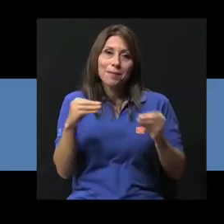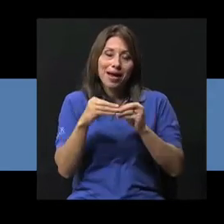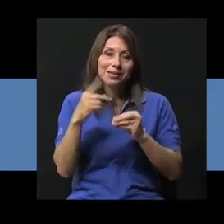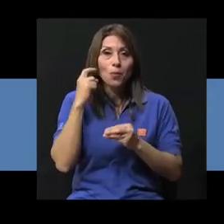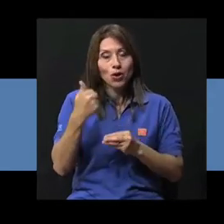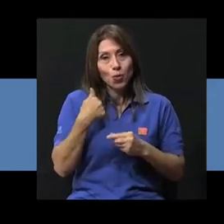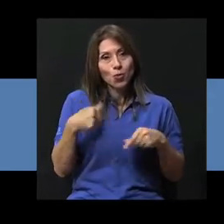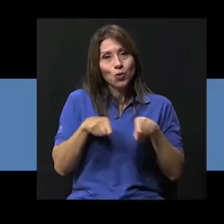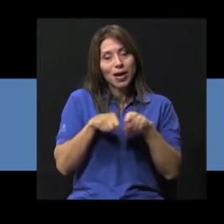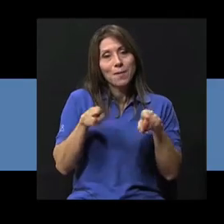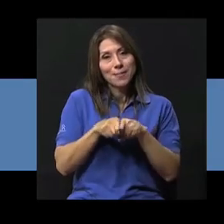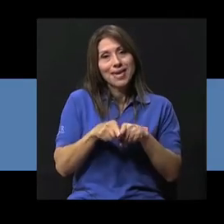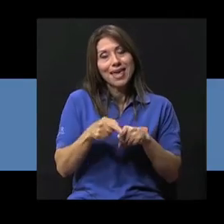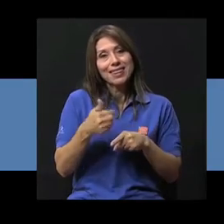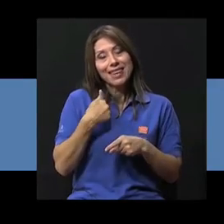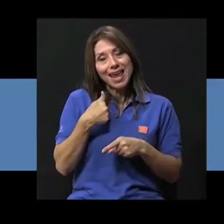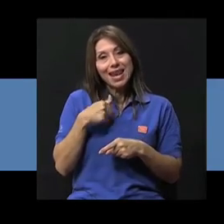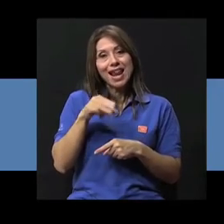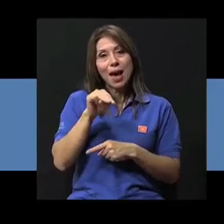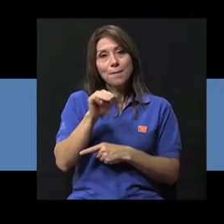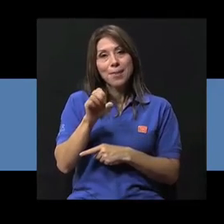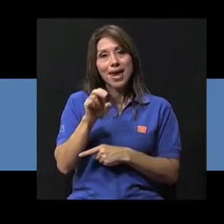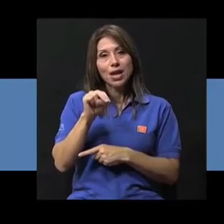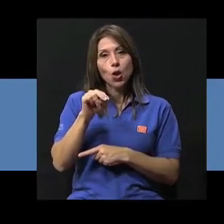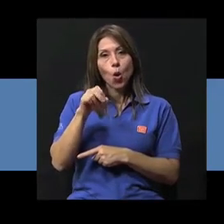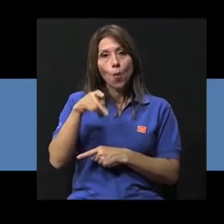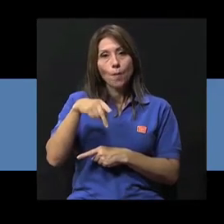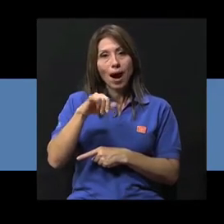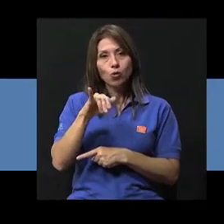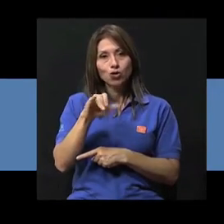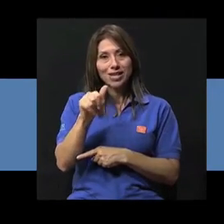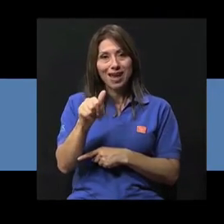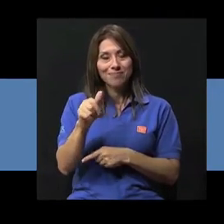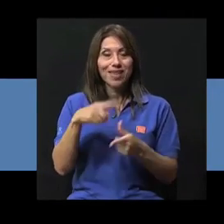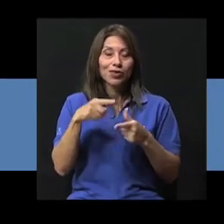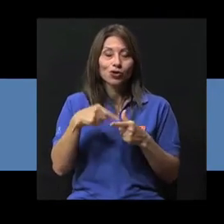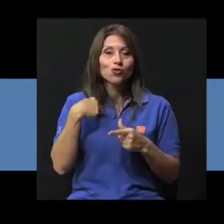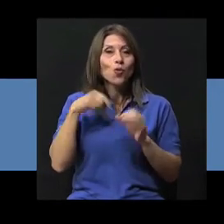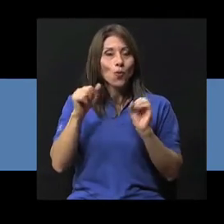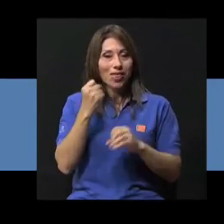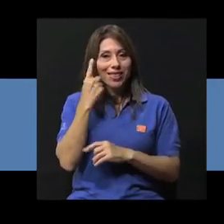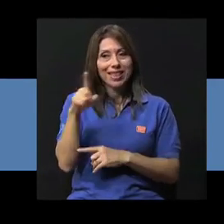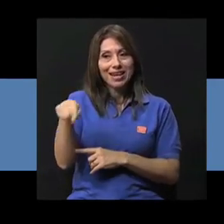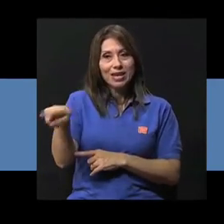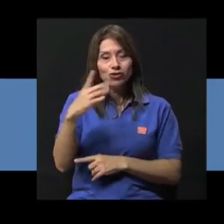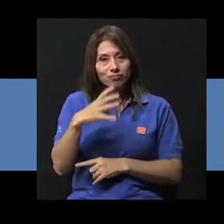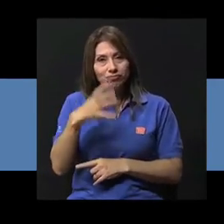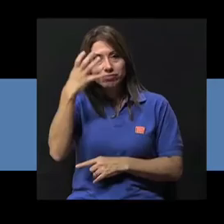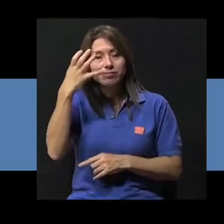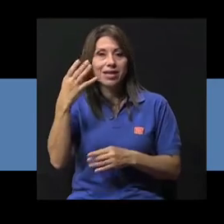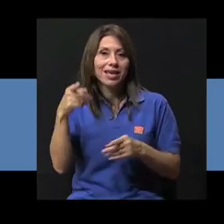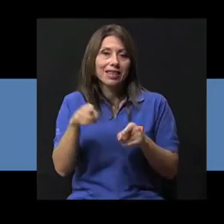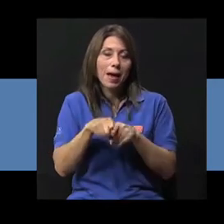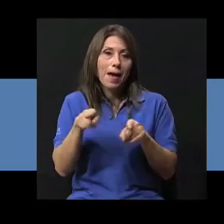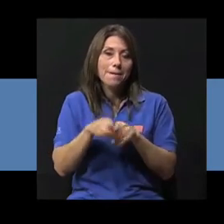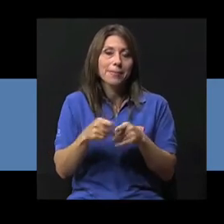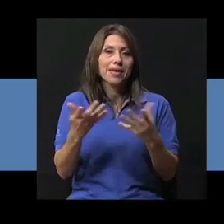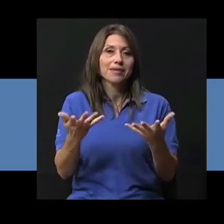lo entiende más, porque ya uno también tiene su menopausa y pues puede entender ahí el mal